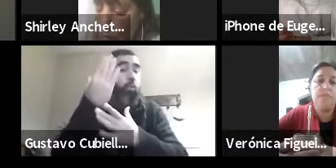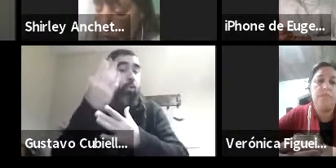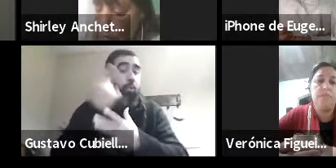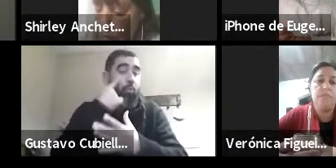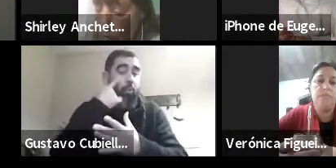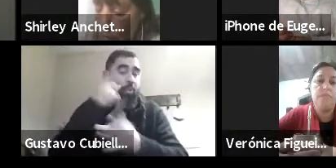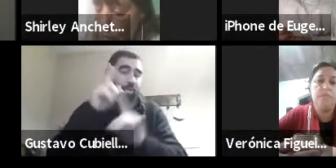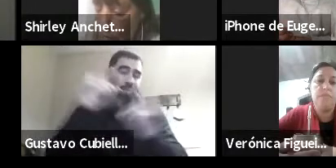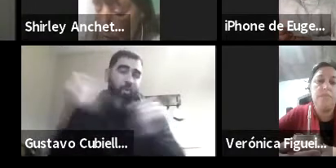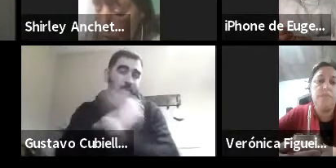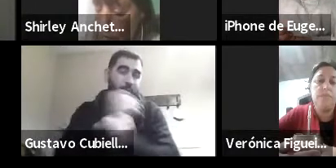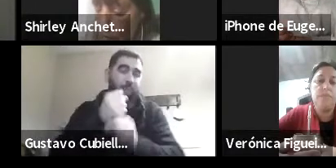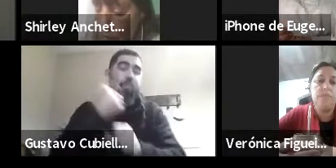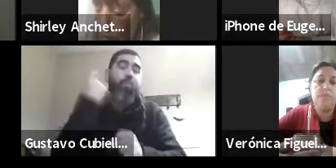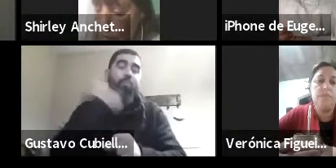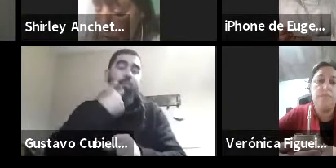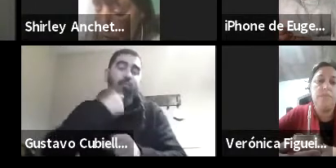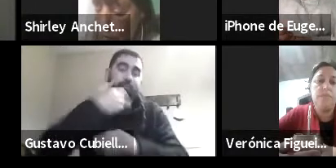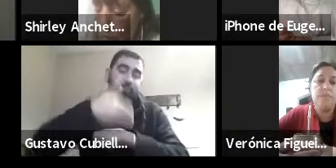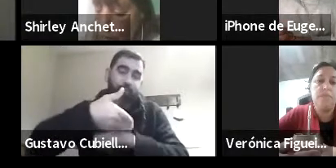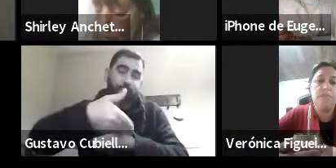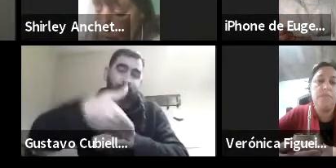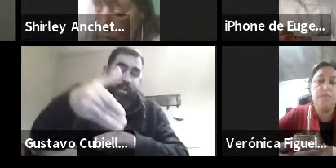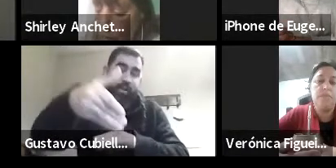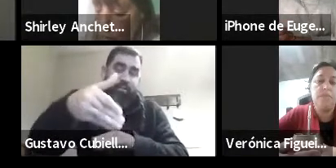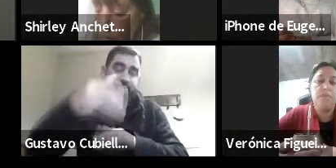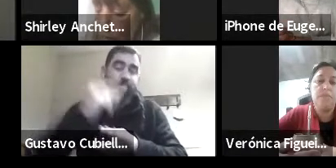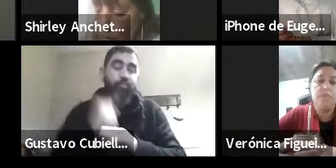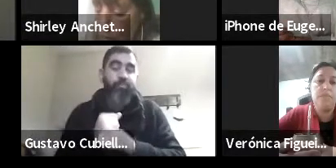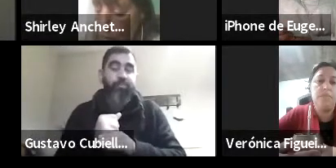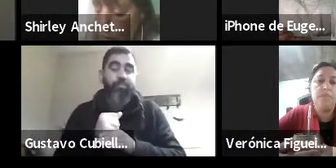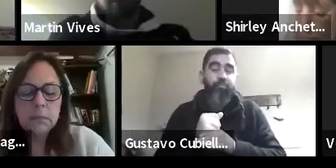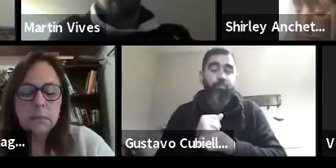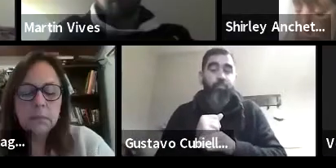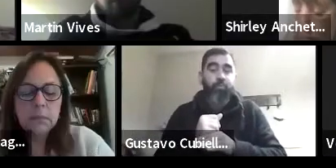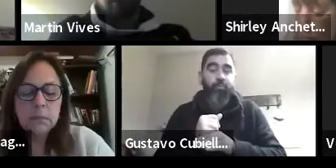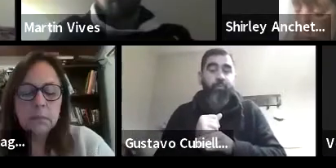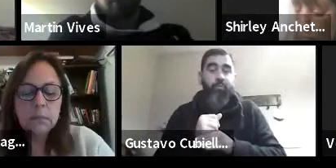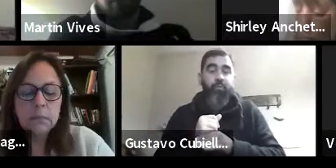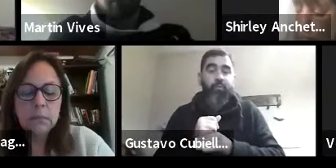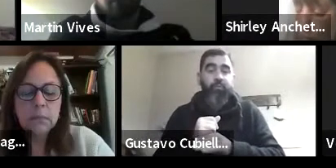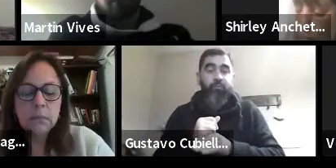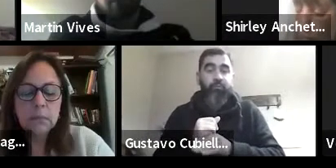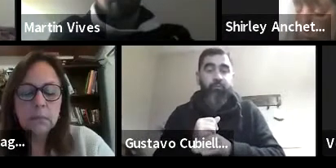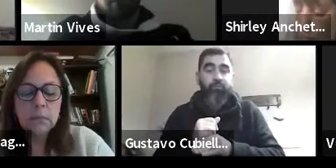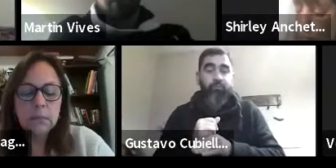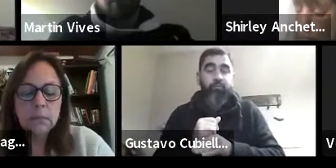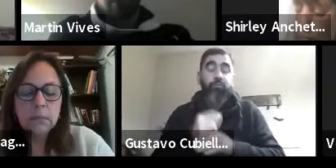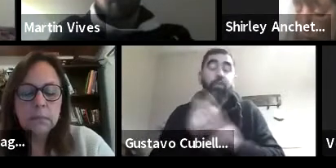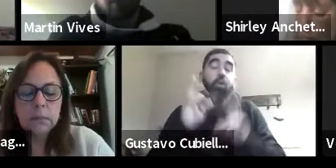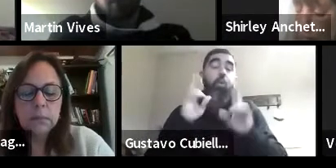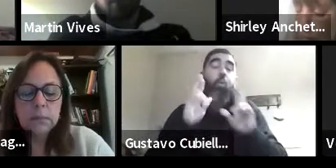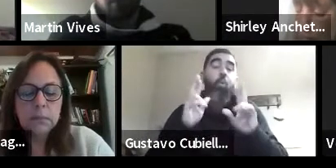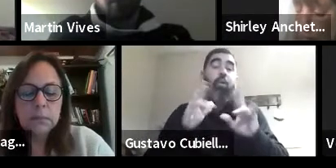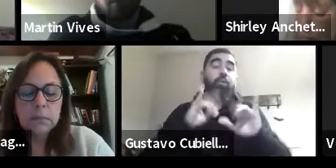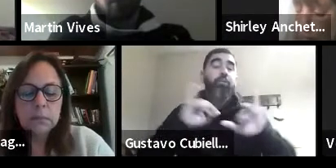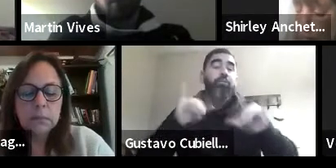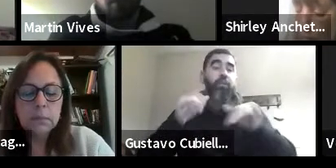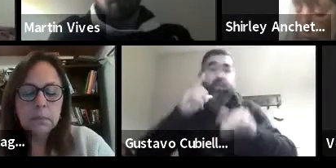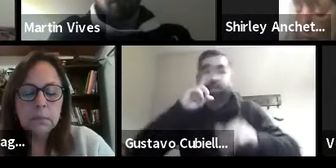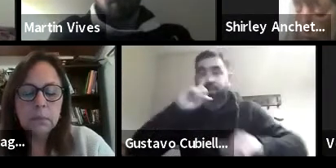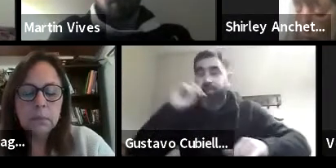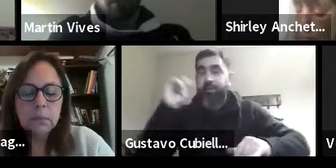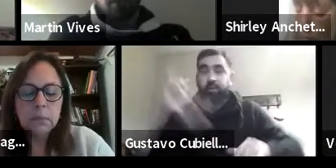salió o no se implementó y que, bueno, sinceramente es ávido de que eso